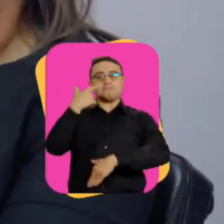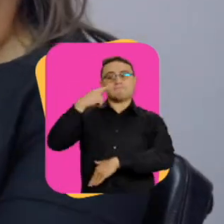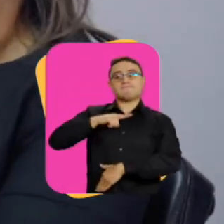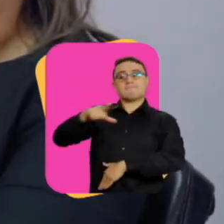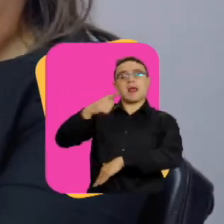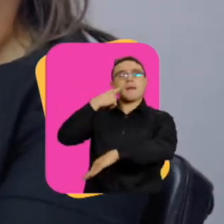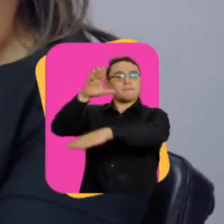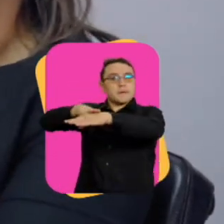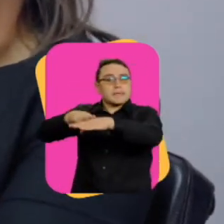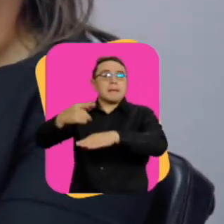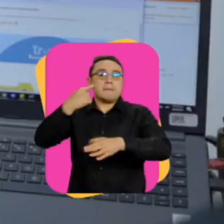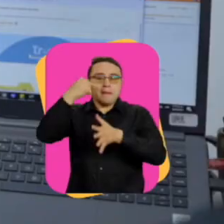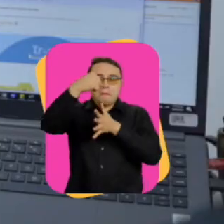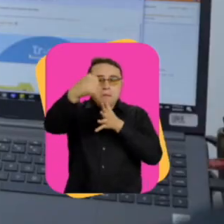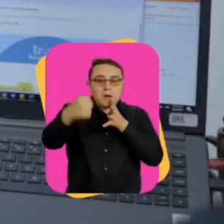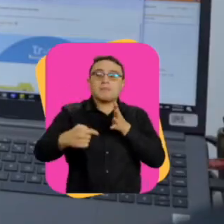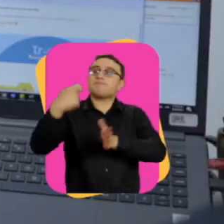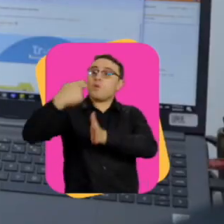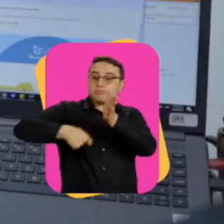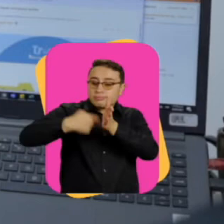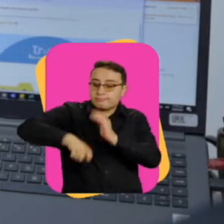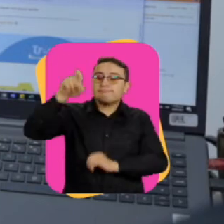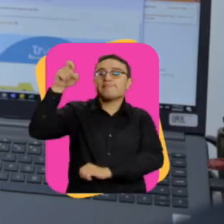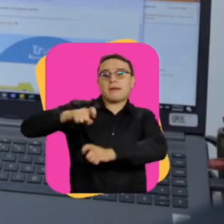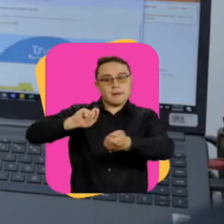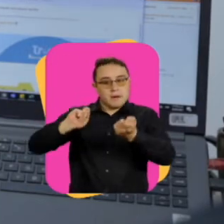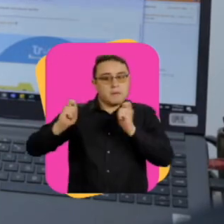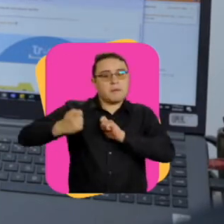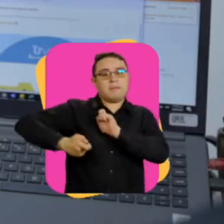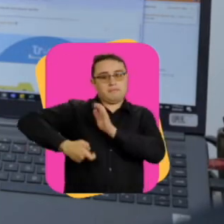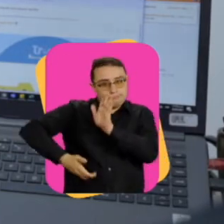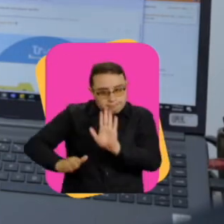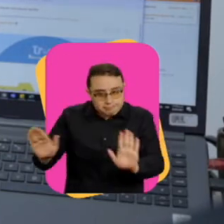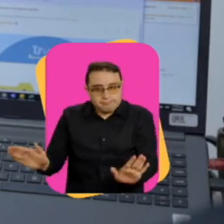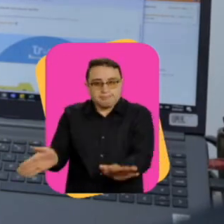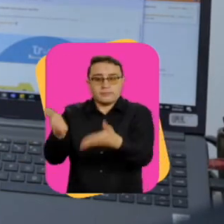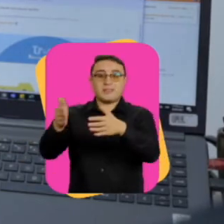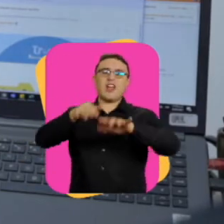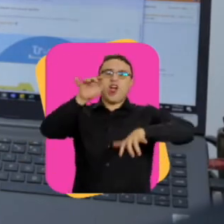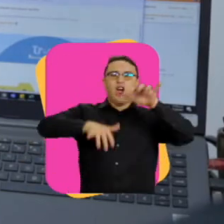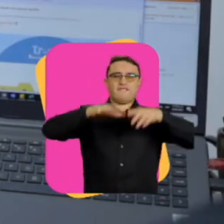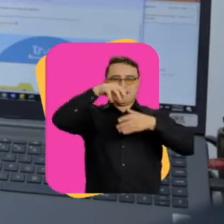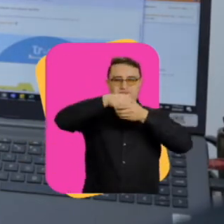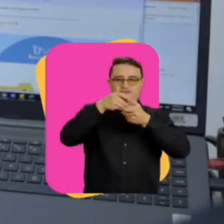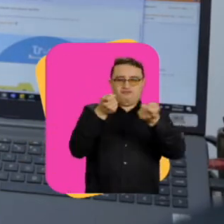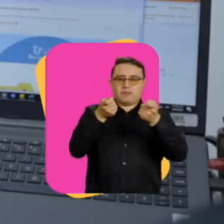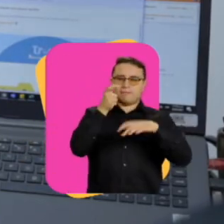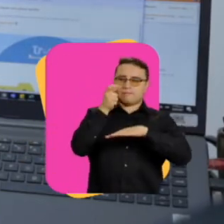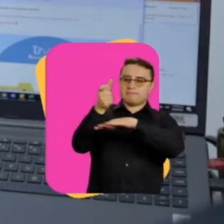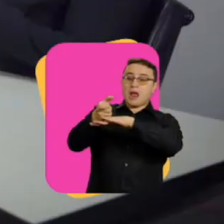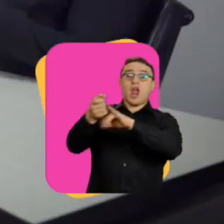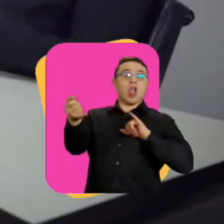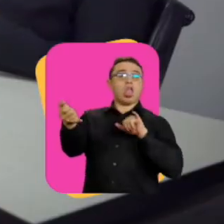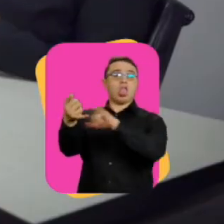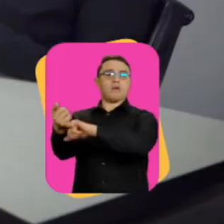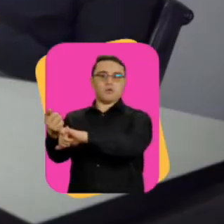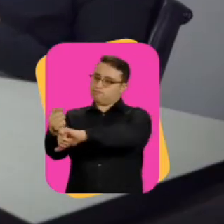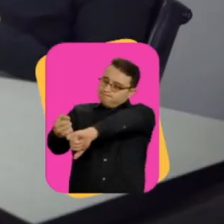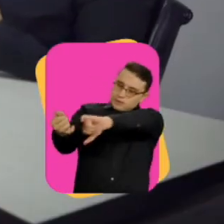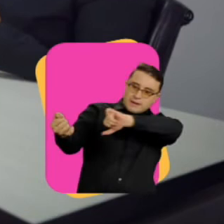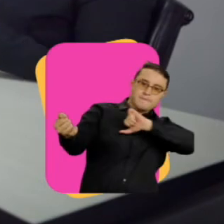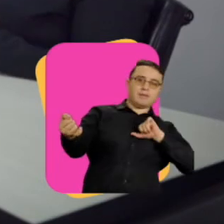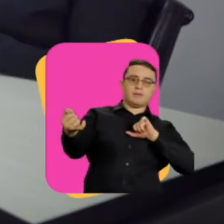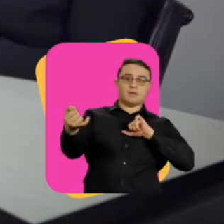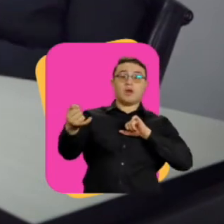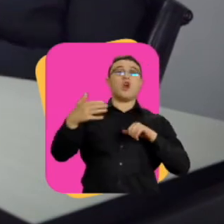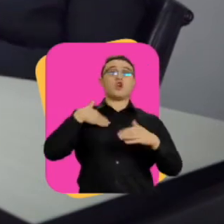que mira, está pasando esto. La oficina de control interno tiene una mirada objetiva e independiente del proceso. Cuando tú haces parte